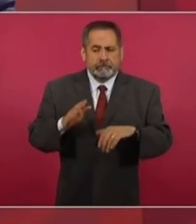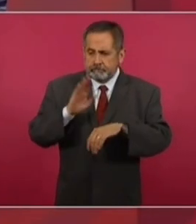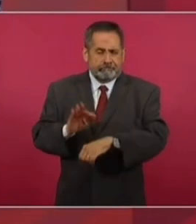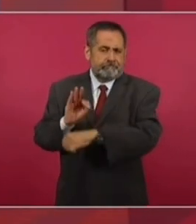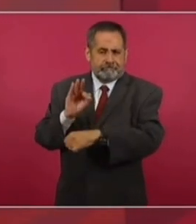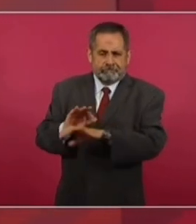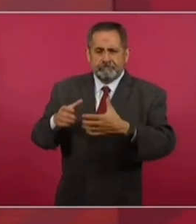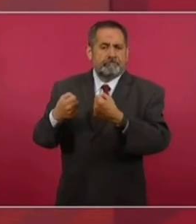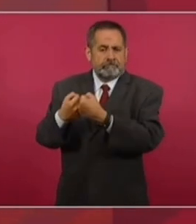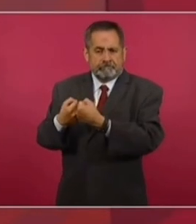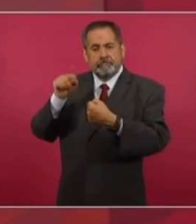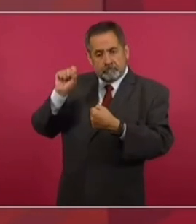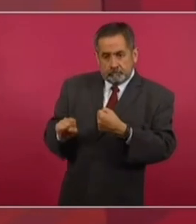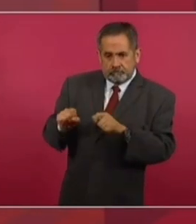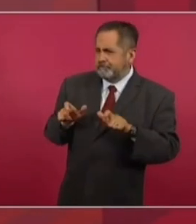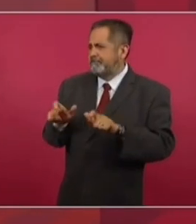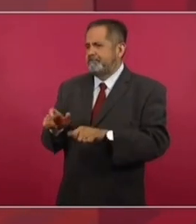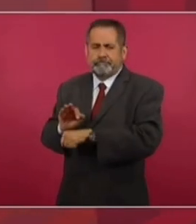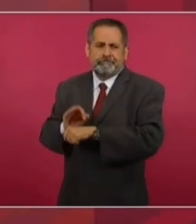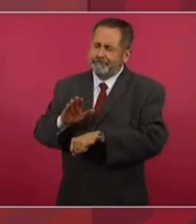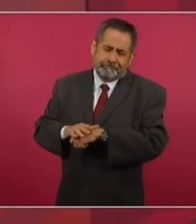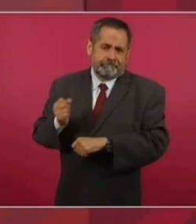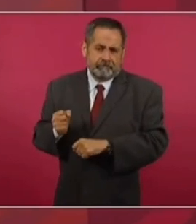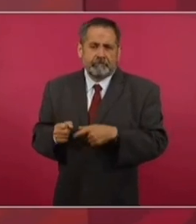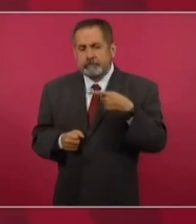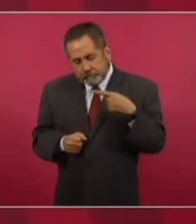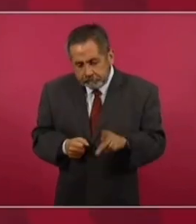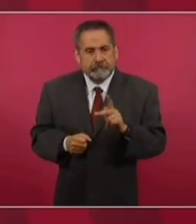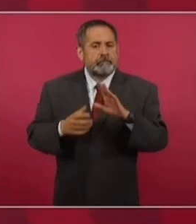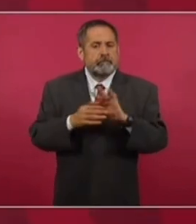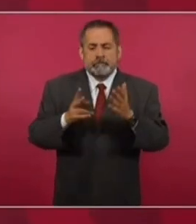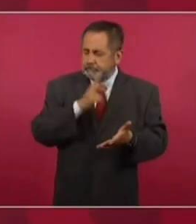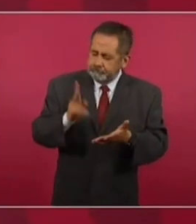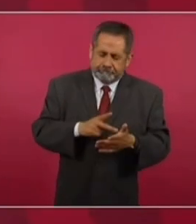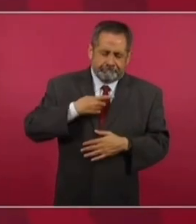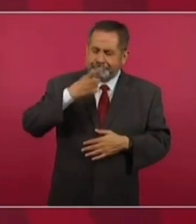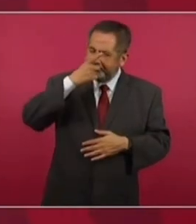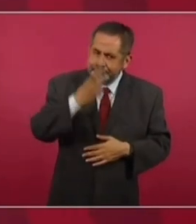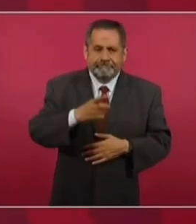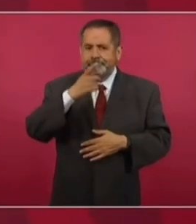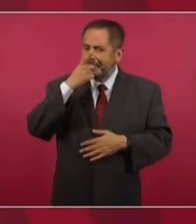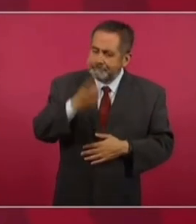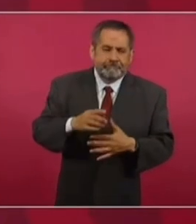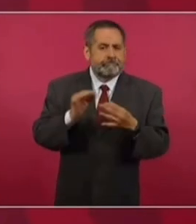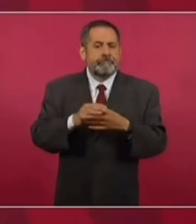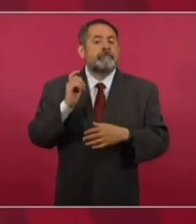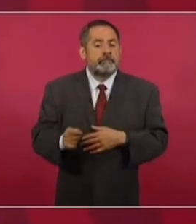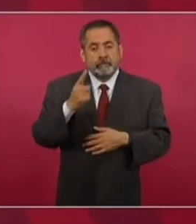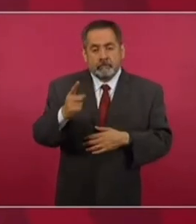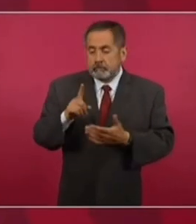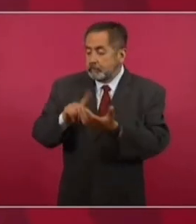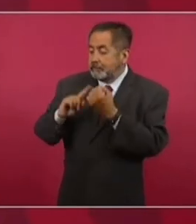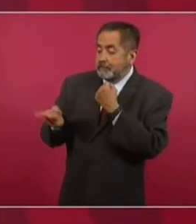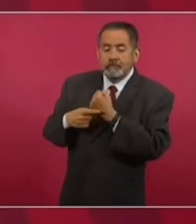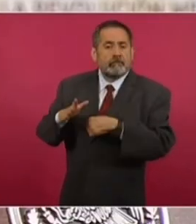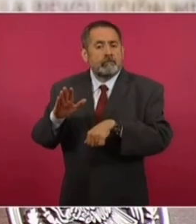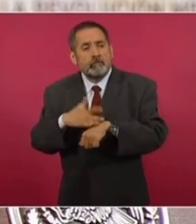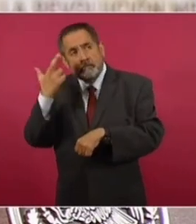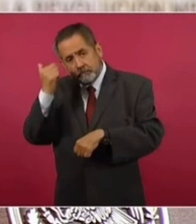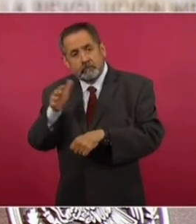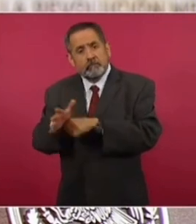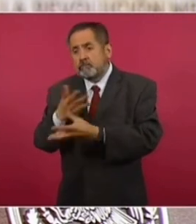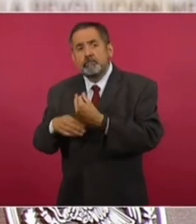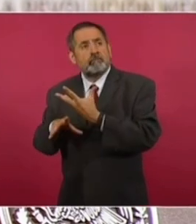más protección en la frontera sur, pero insistiendo, no me voy a cansar de insistir en que hay que atender las causas. La gente